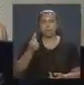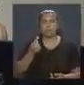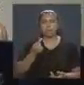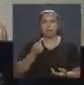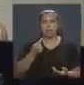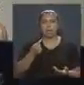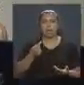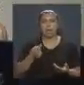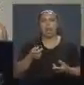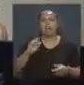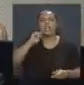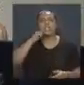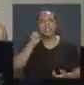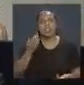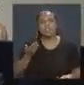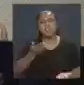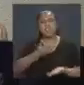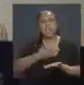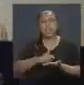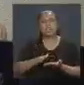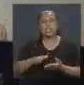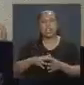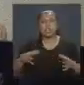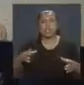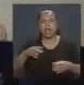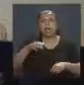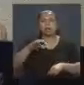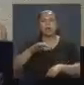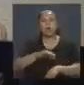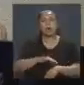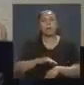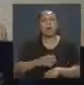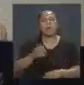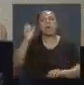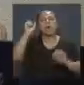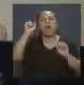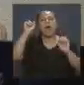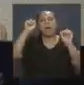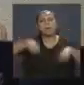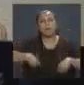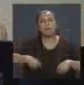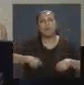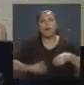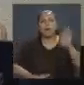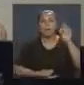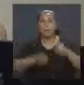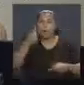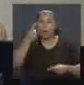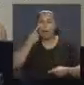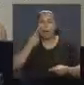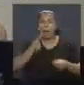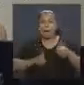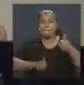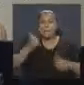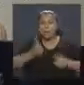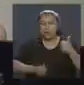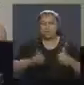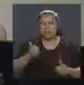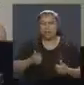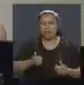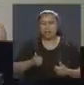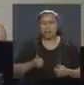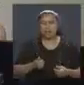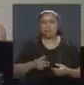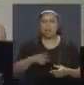junto a lo que ha significado la salida de varios médicos por no haber aprobado el EUNACOM. Frente a eso, se han hecho grandes